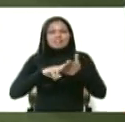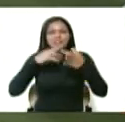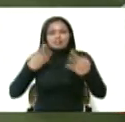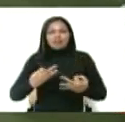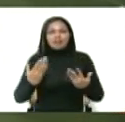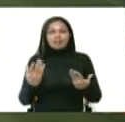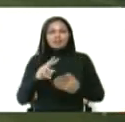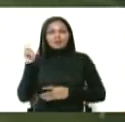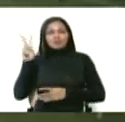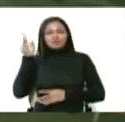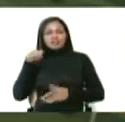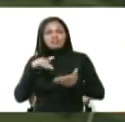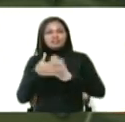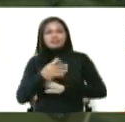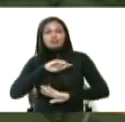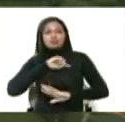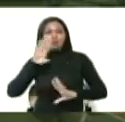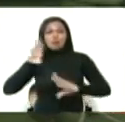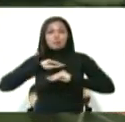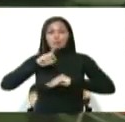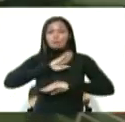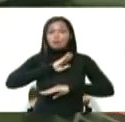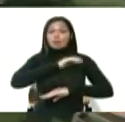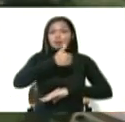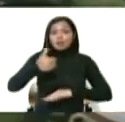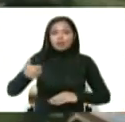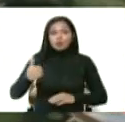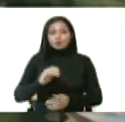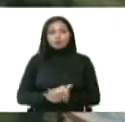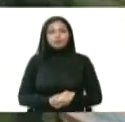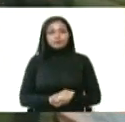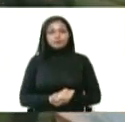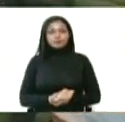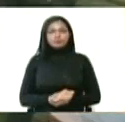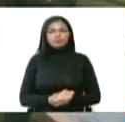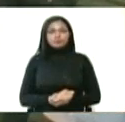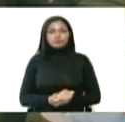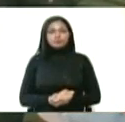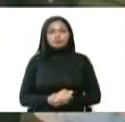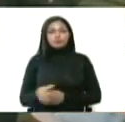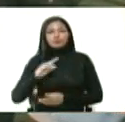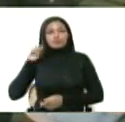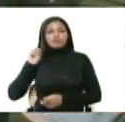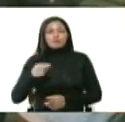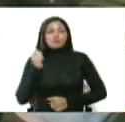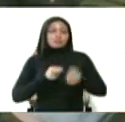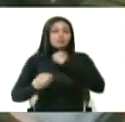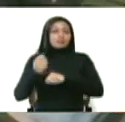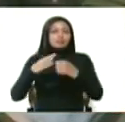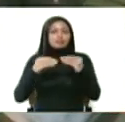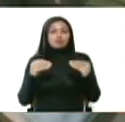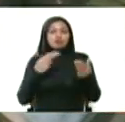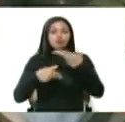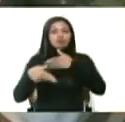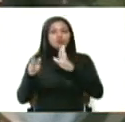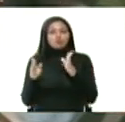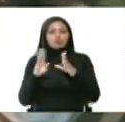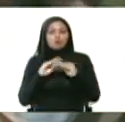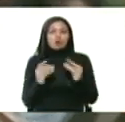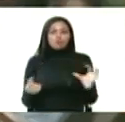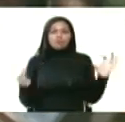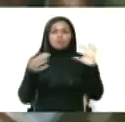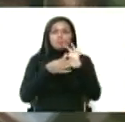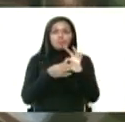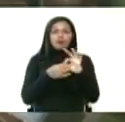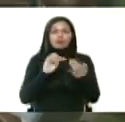verdad de una Venezuela que nos pertenece a todos, que nos pertenece a todas, y que debemos defenderla, construirla,